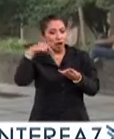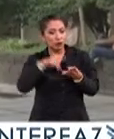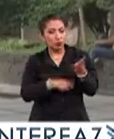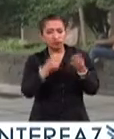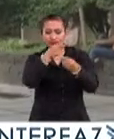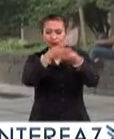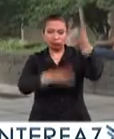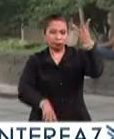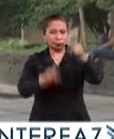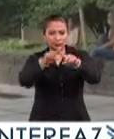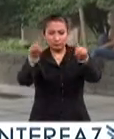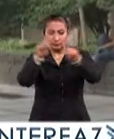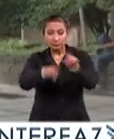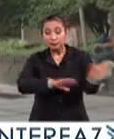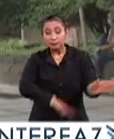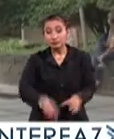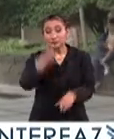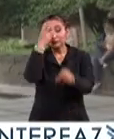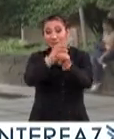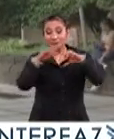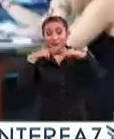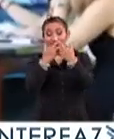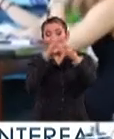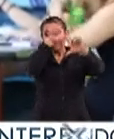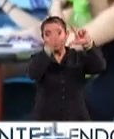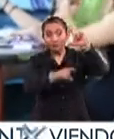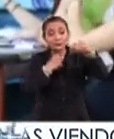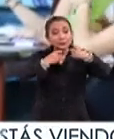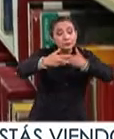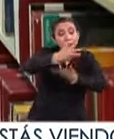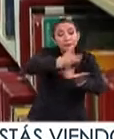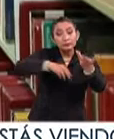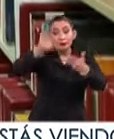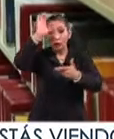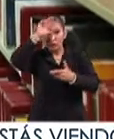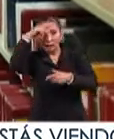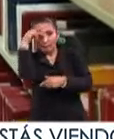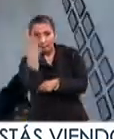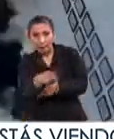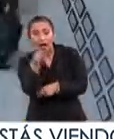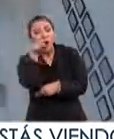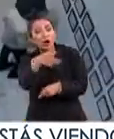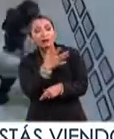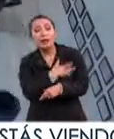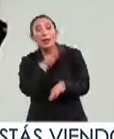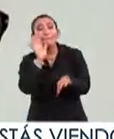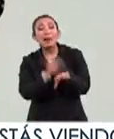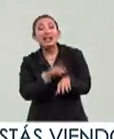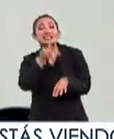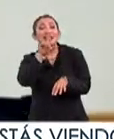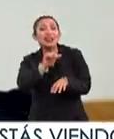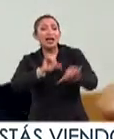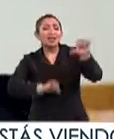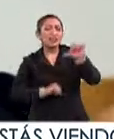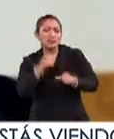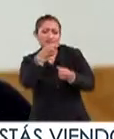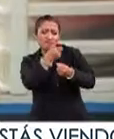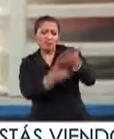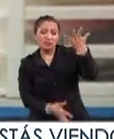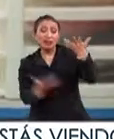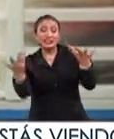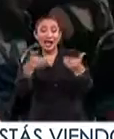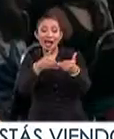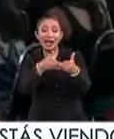Veracruzana, entre otras. El tercer Encuentro Nacional de Gestión Cultural México contará con más de 70 actividades que